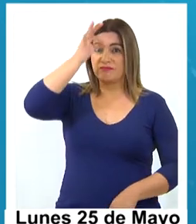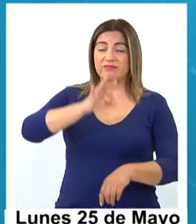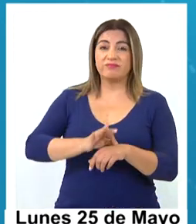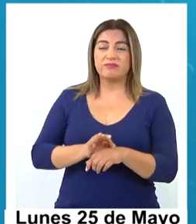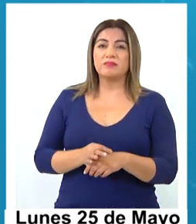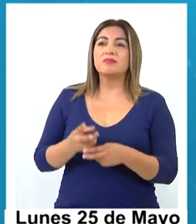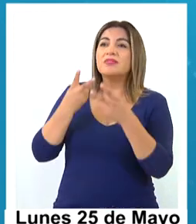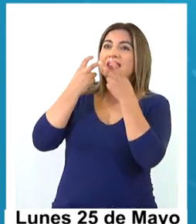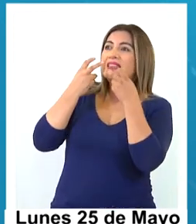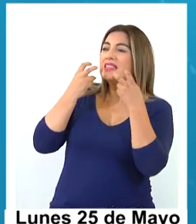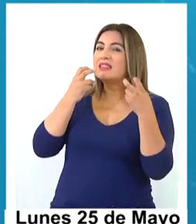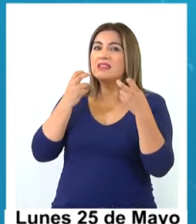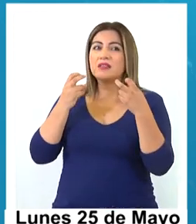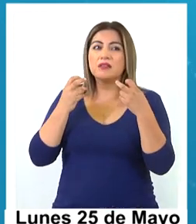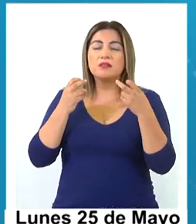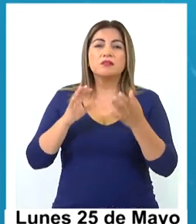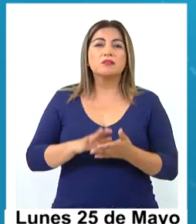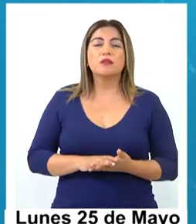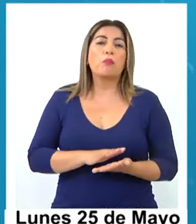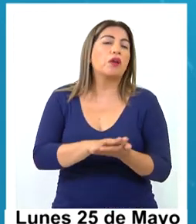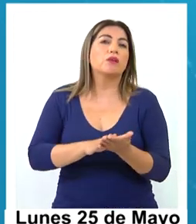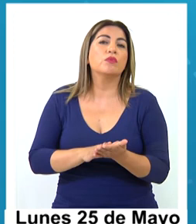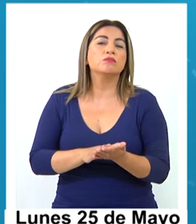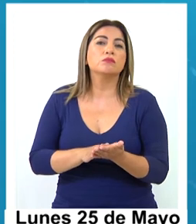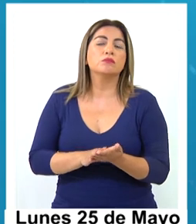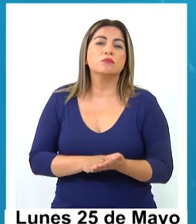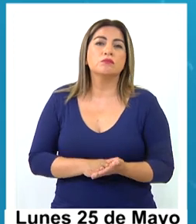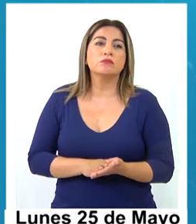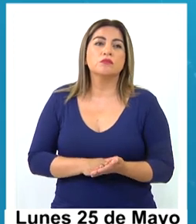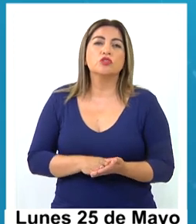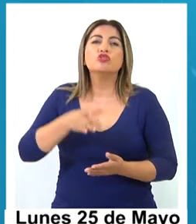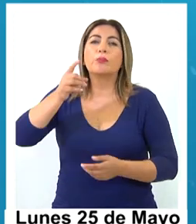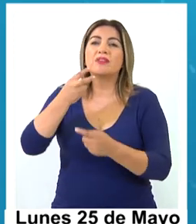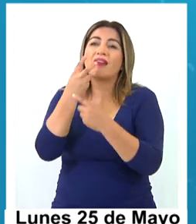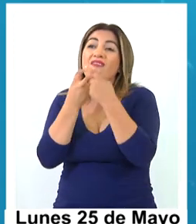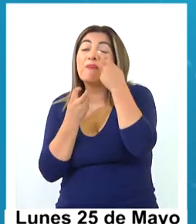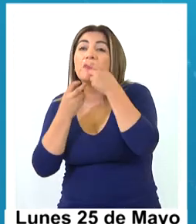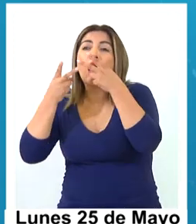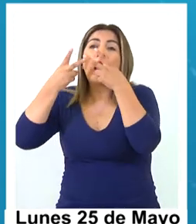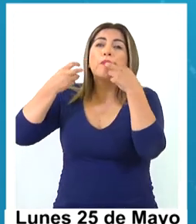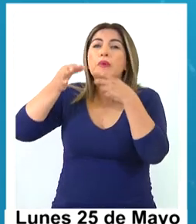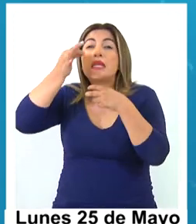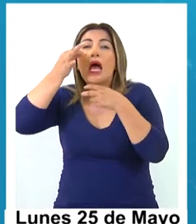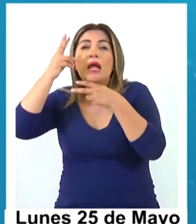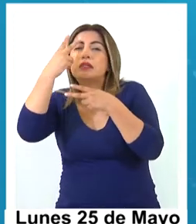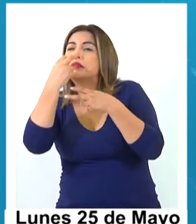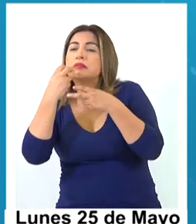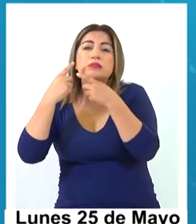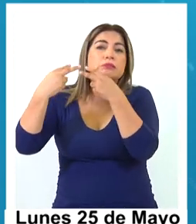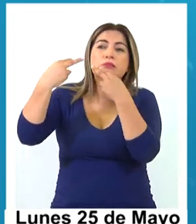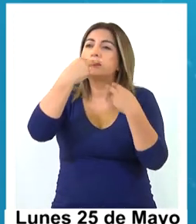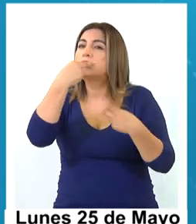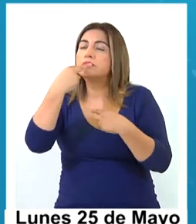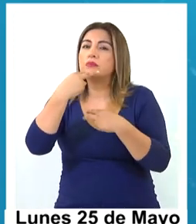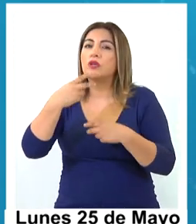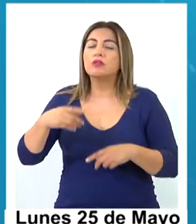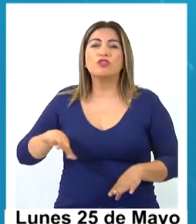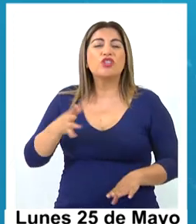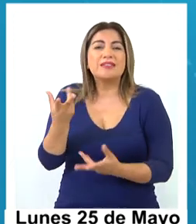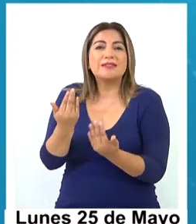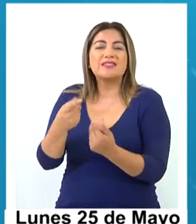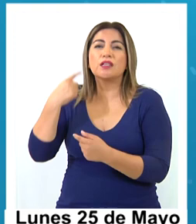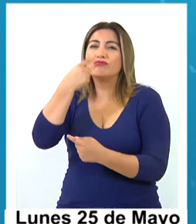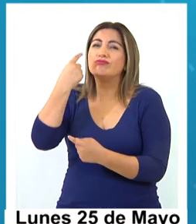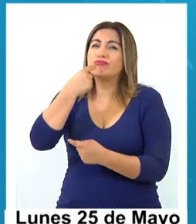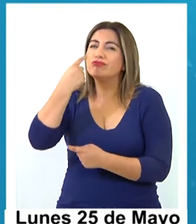tiene y no genera es que nada de aerosol porque supongamos o pues una evaluación y si te algo que no usaste la